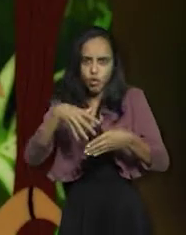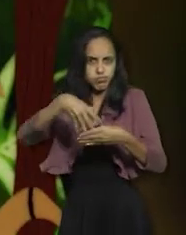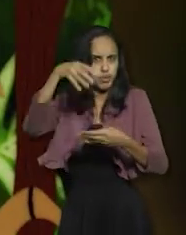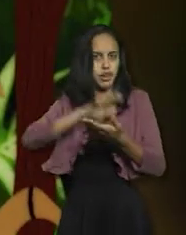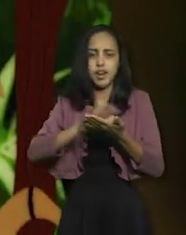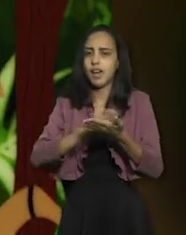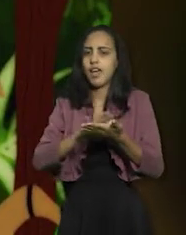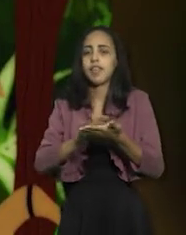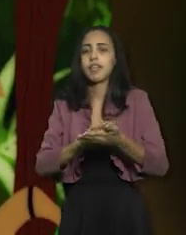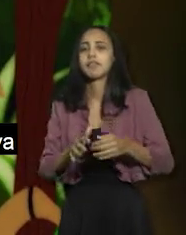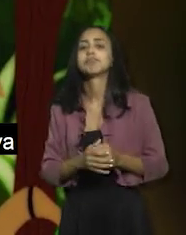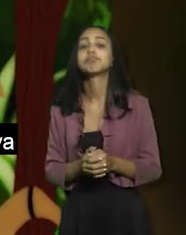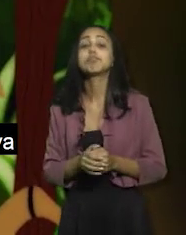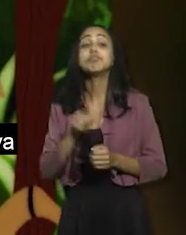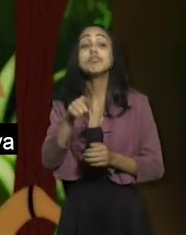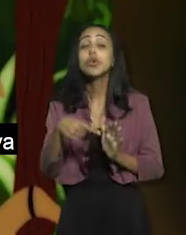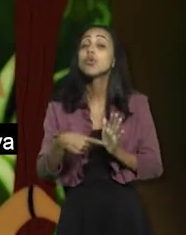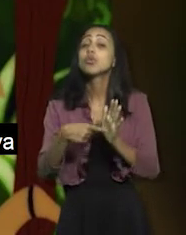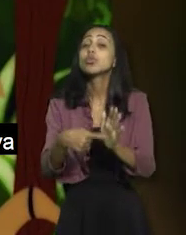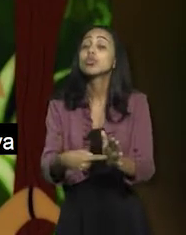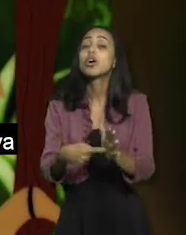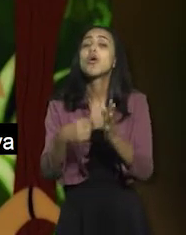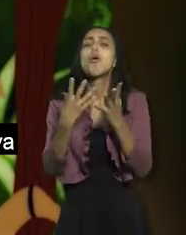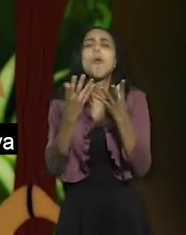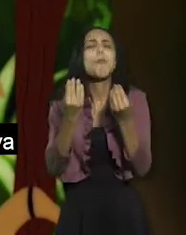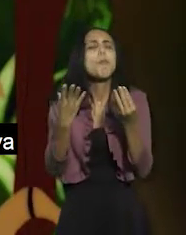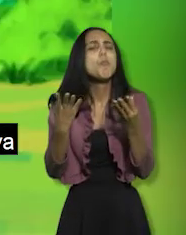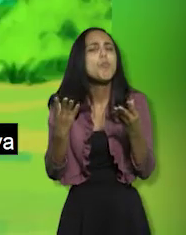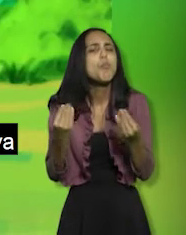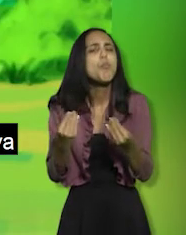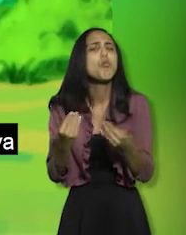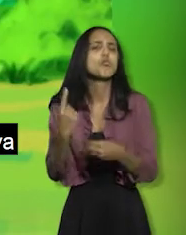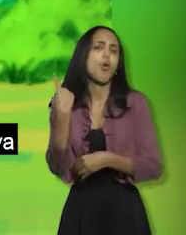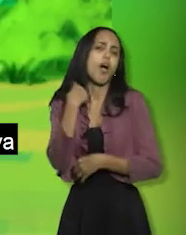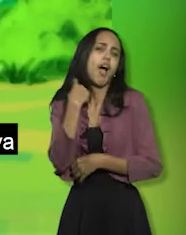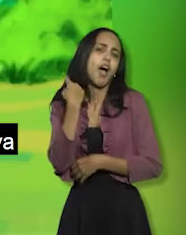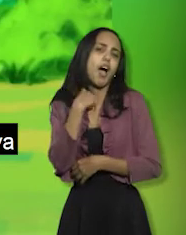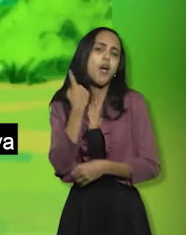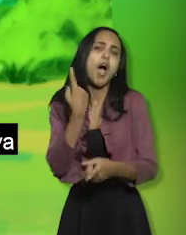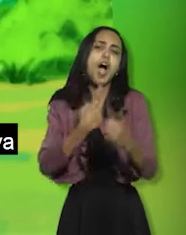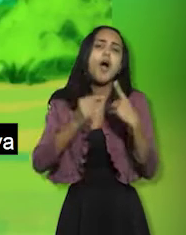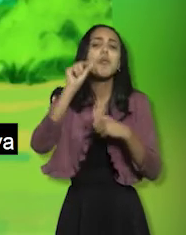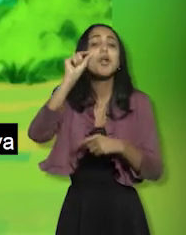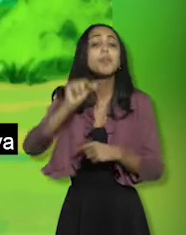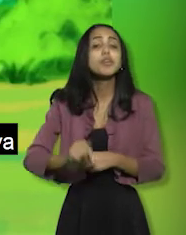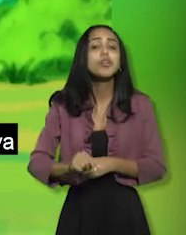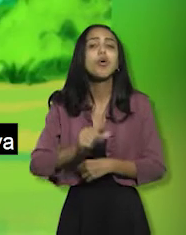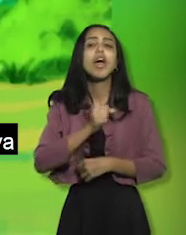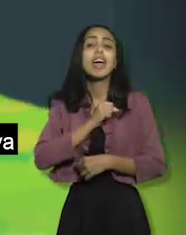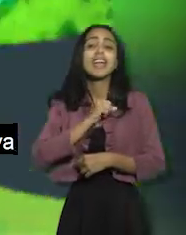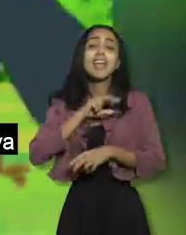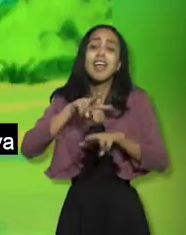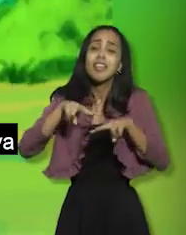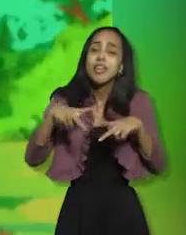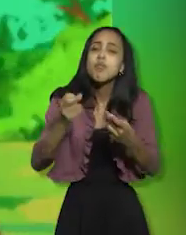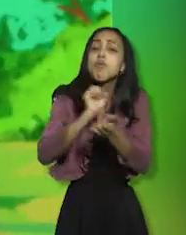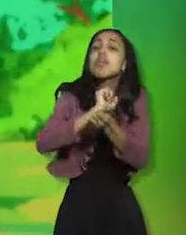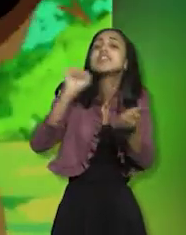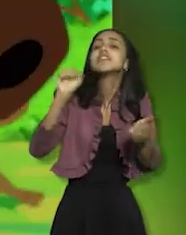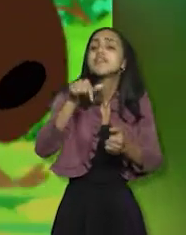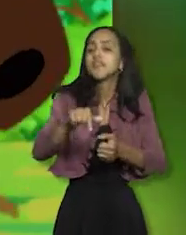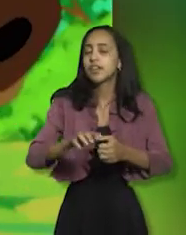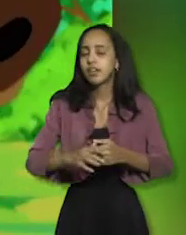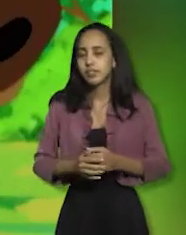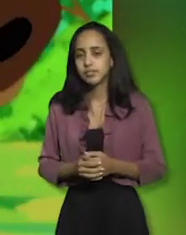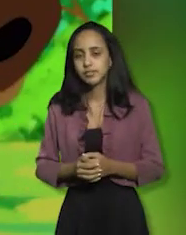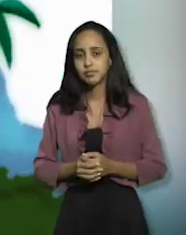Y a ti, Jíbaro, pasará mucho tiempo para que alguien se atreva a devolverte tu libertad.